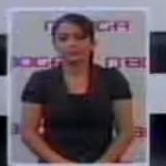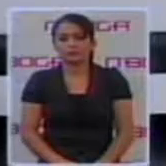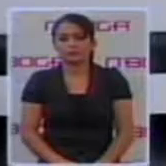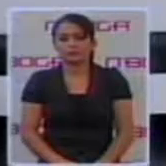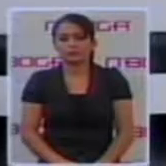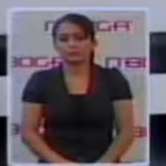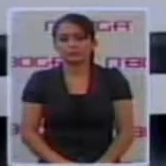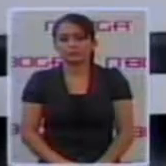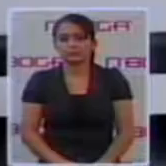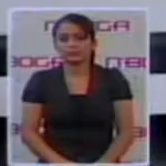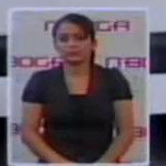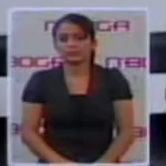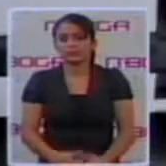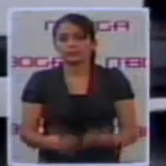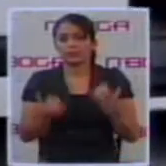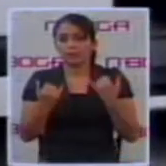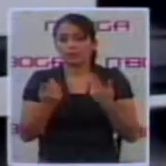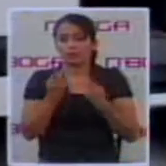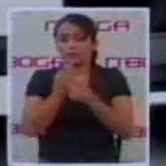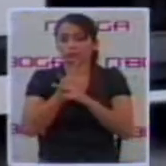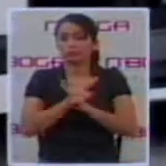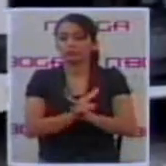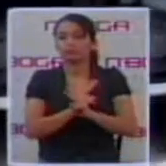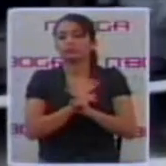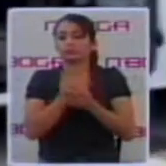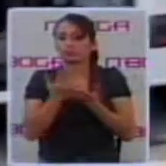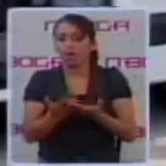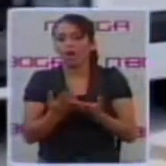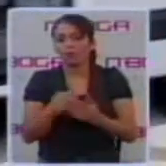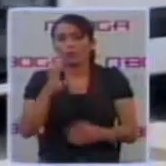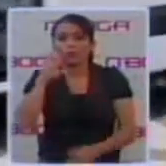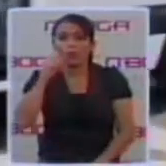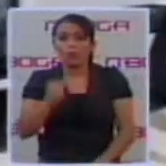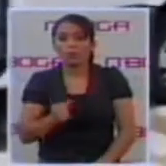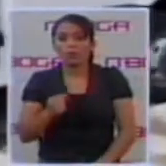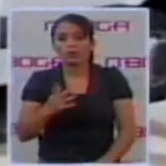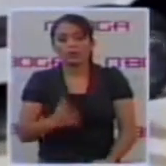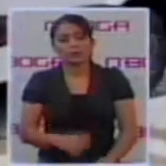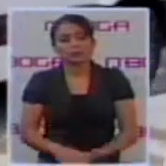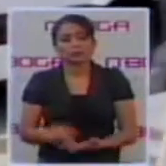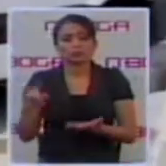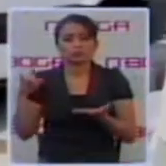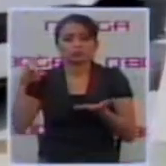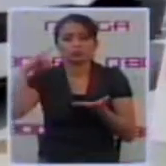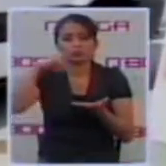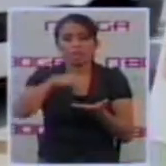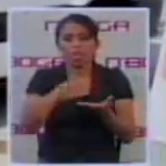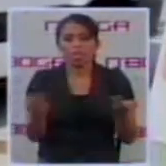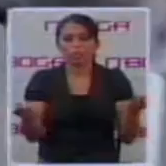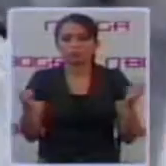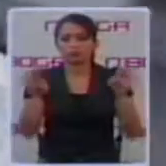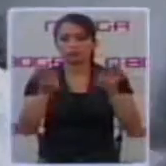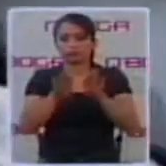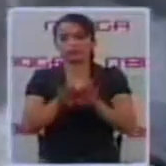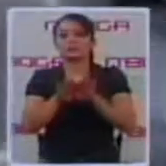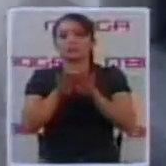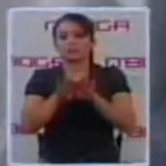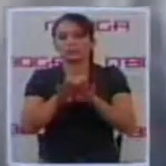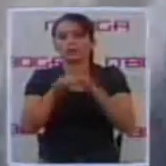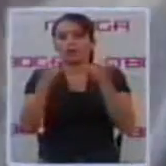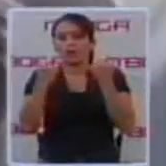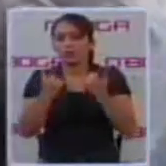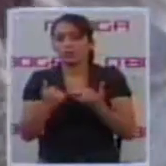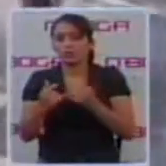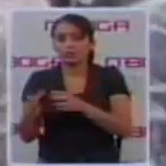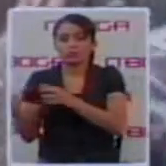Como parte del plan de contingencia debido al cierre del aeropuerto Mariscal Lamar de Cuenca, la Unión de Cooperativas Interprovinciales y el municipio de Cuenca implementarán